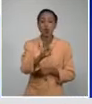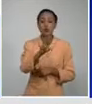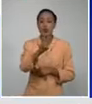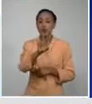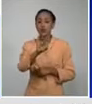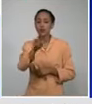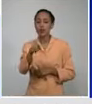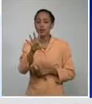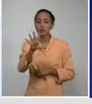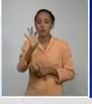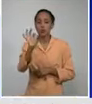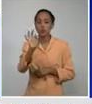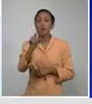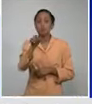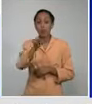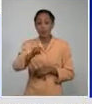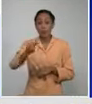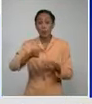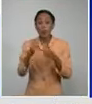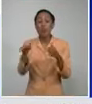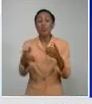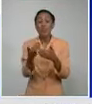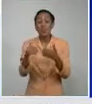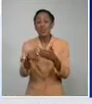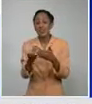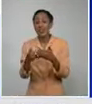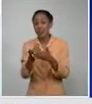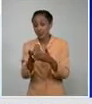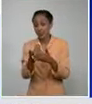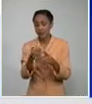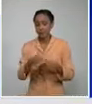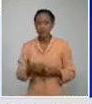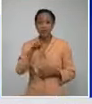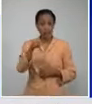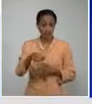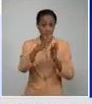828,5 casos por día, y